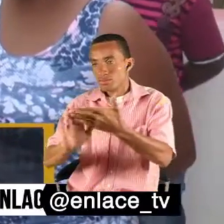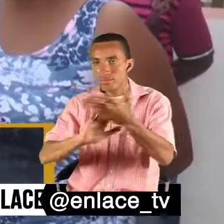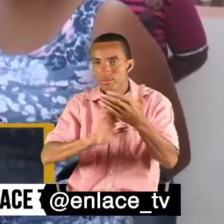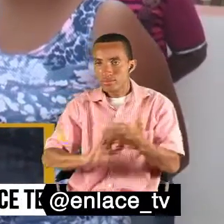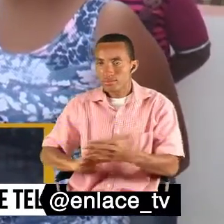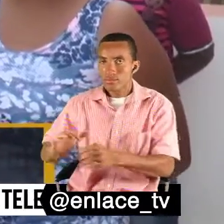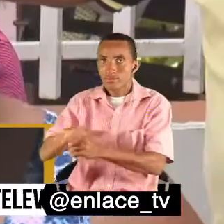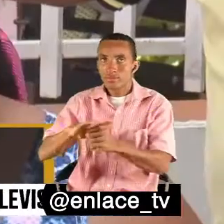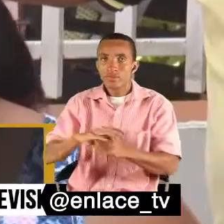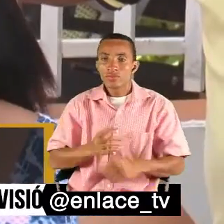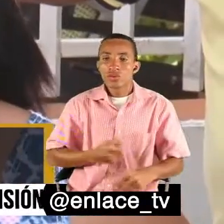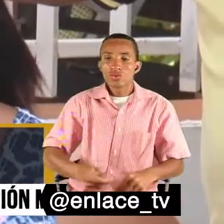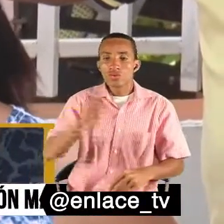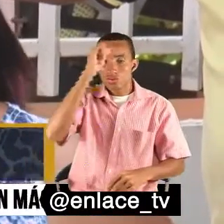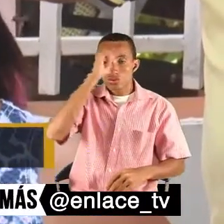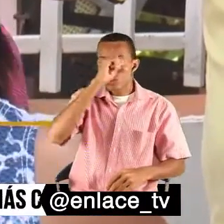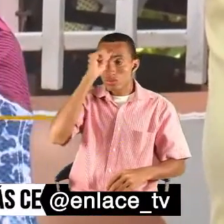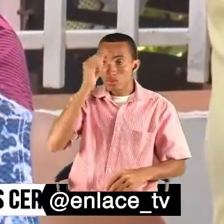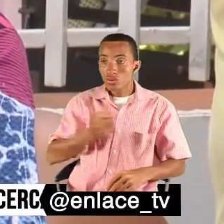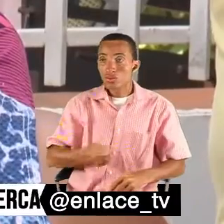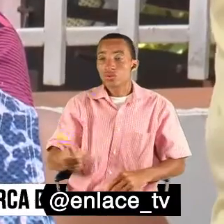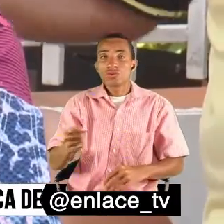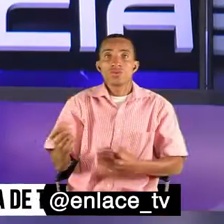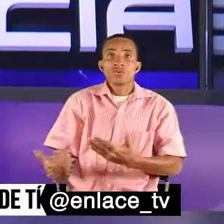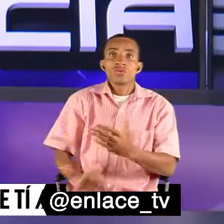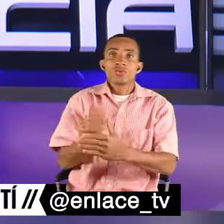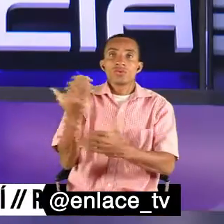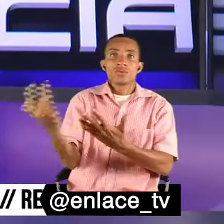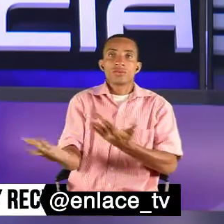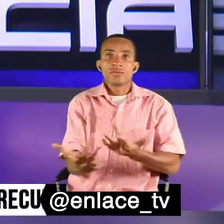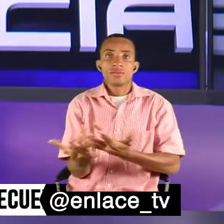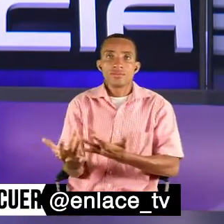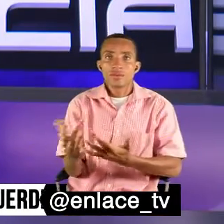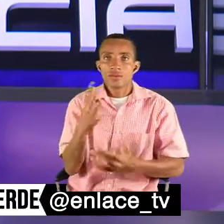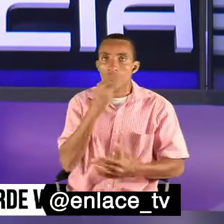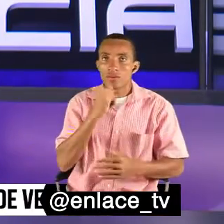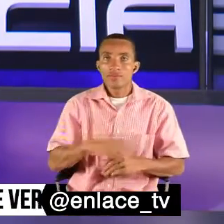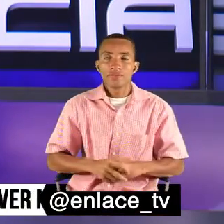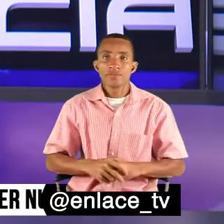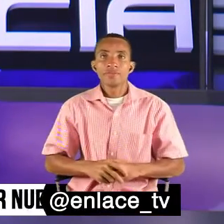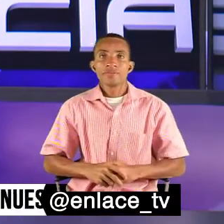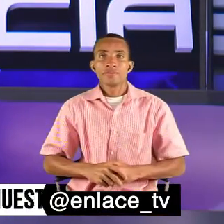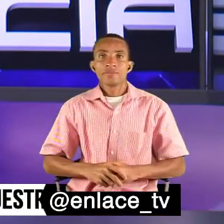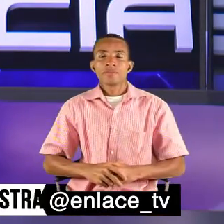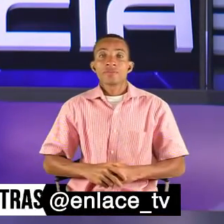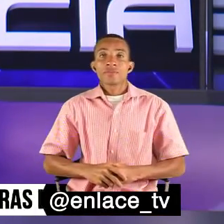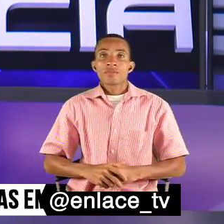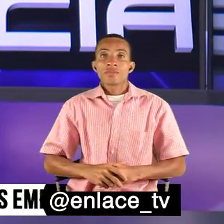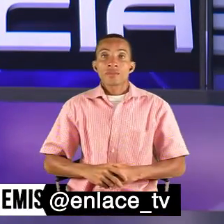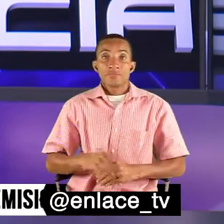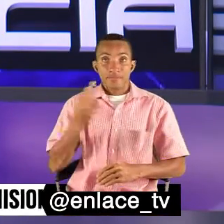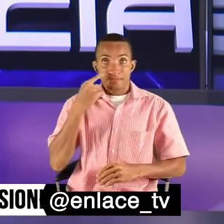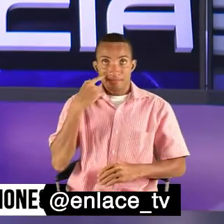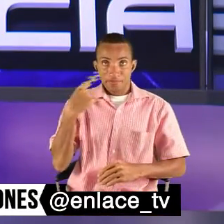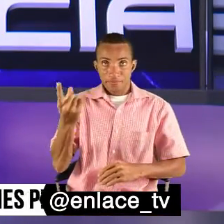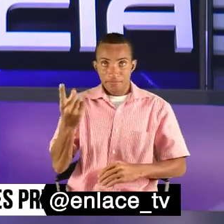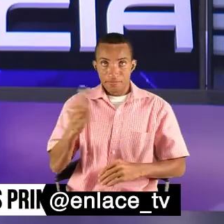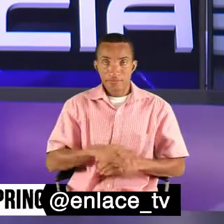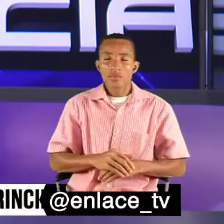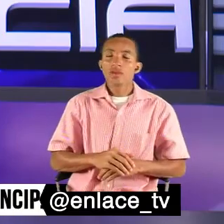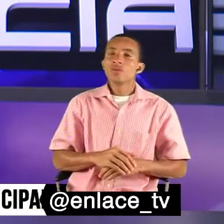pronto, este domingo no habrá elección comunal en el barrio Nueva Esperanza. Y miren esto, roban proyecto a profesora que representará